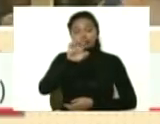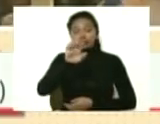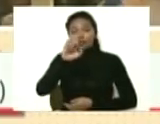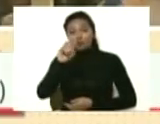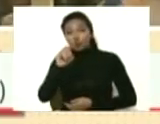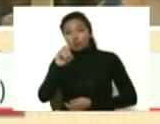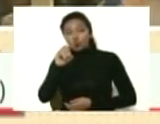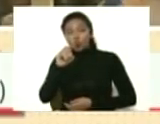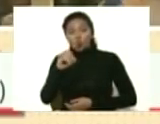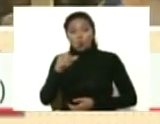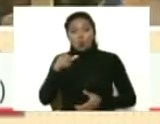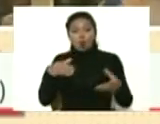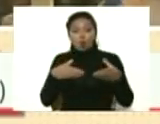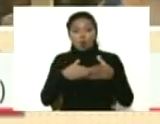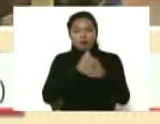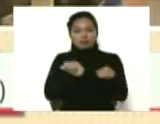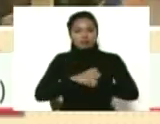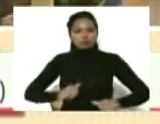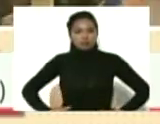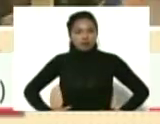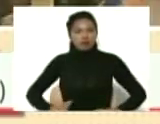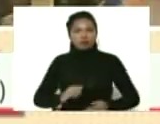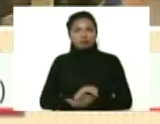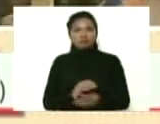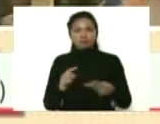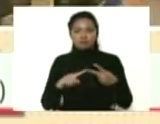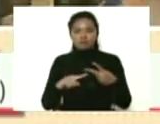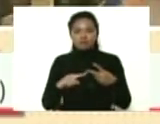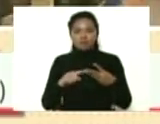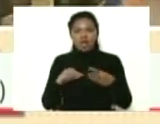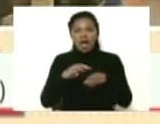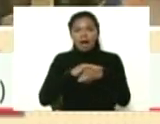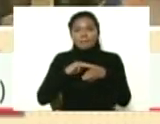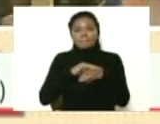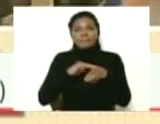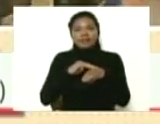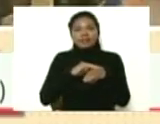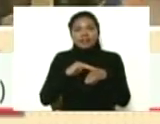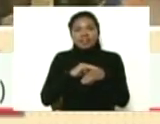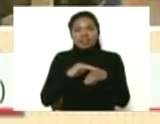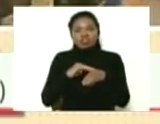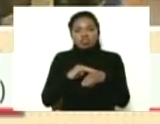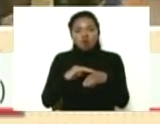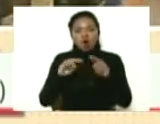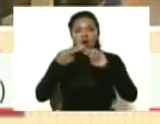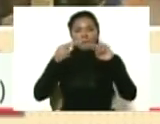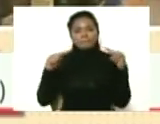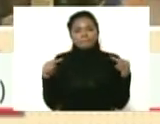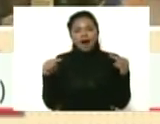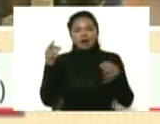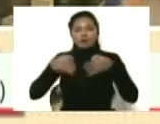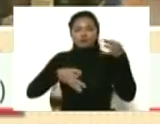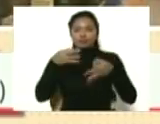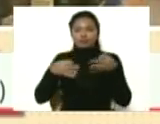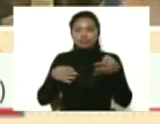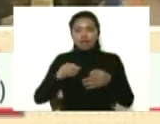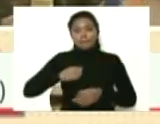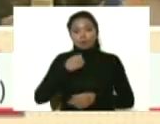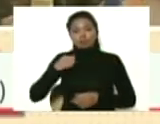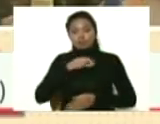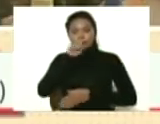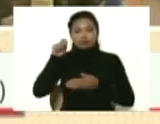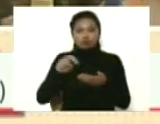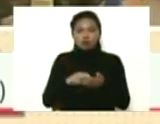la Guardia Nacional Bolivariana, el ministro Néstor Reverón, la Policía Nacional Bolivariana, bueno, vamos